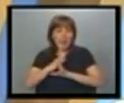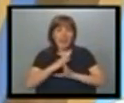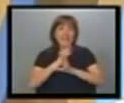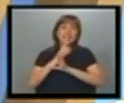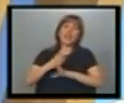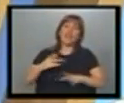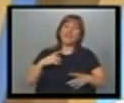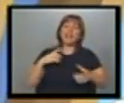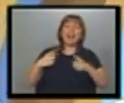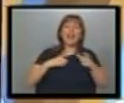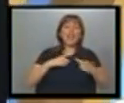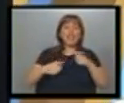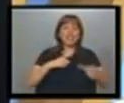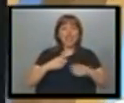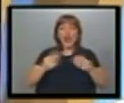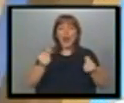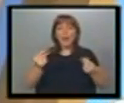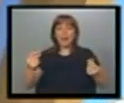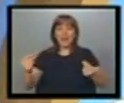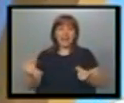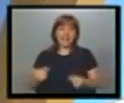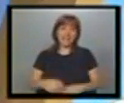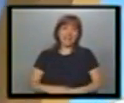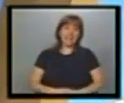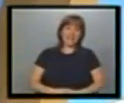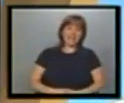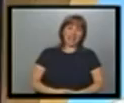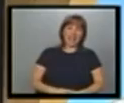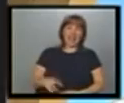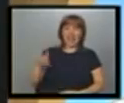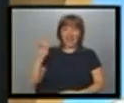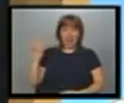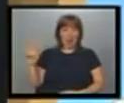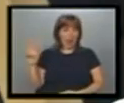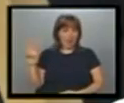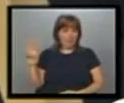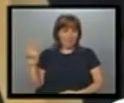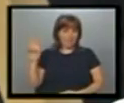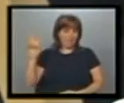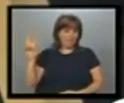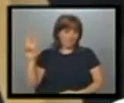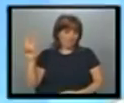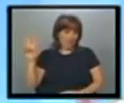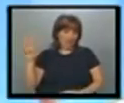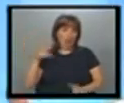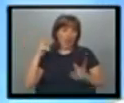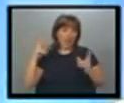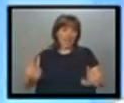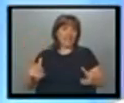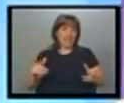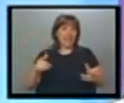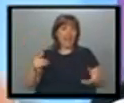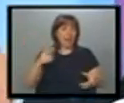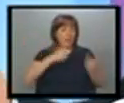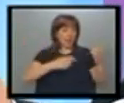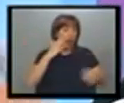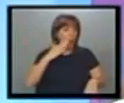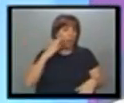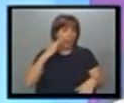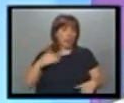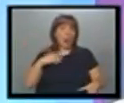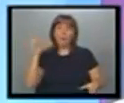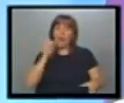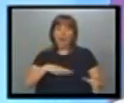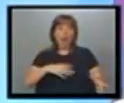el control de precios. El general Perón decía: el hombre es bueno, pero si se lo controla es mejor, ¿no? Mejor, bueno, eso es lo que pasó un poco